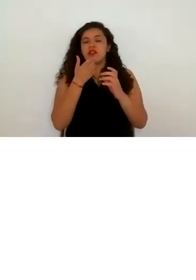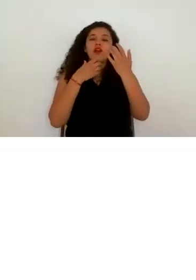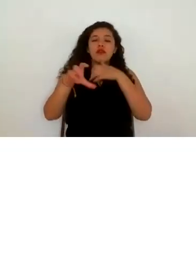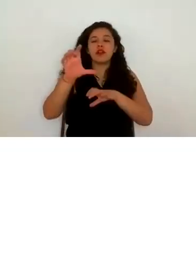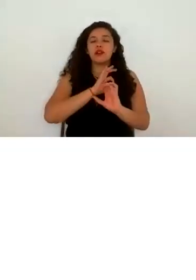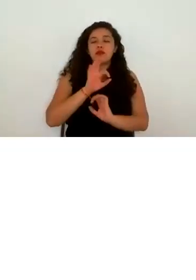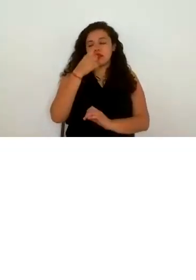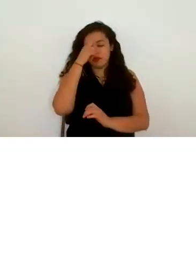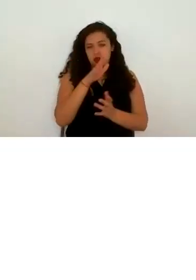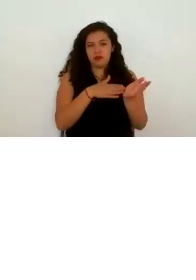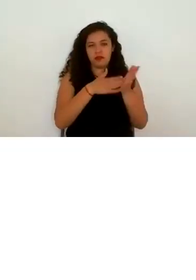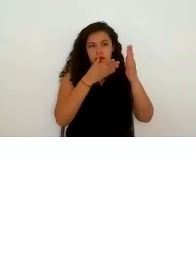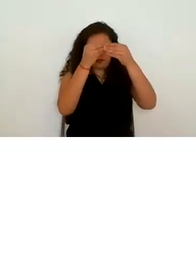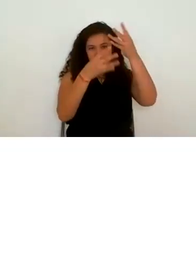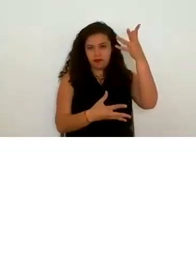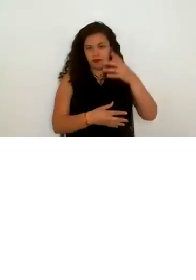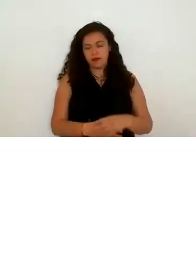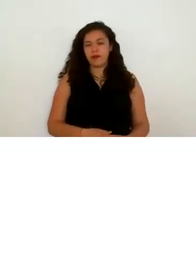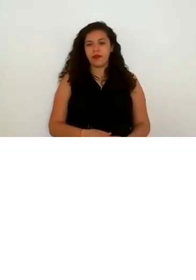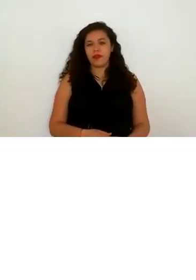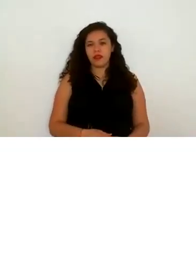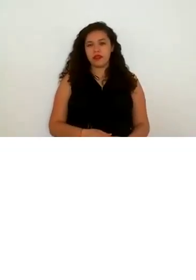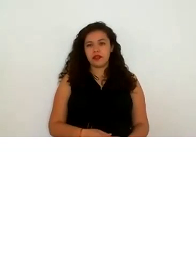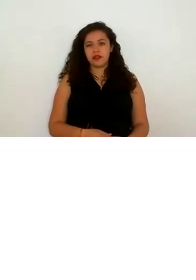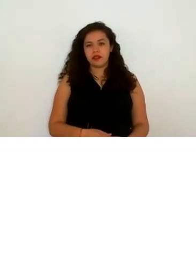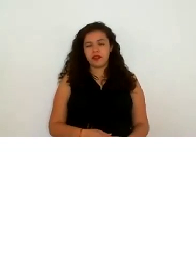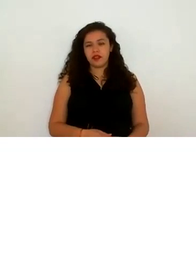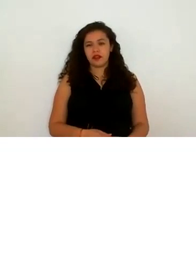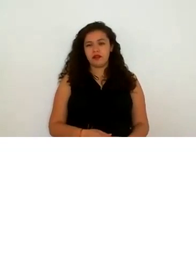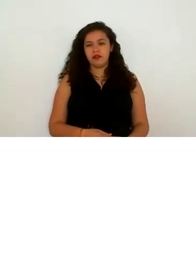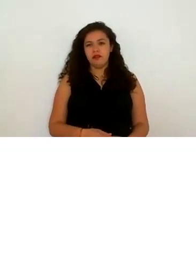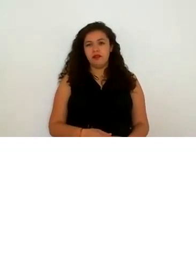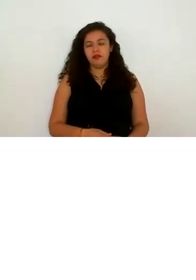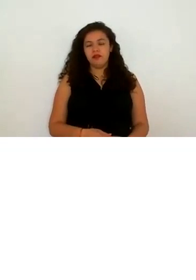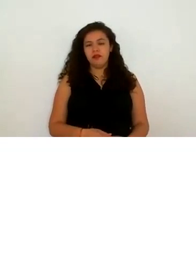ese expediente electrónico. Tal vez, ¿quién tendría que tener el acceso